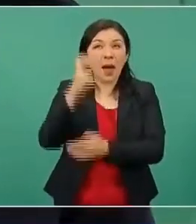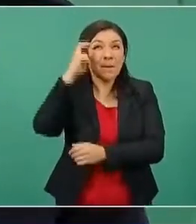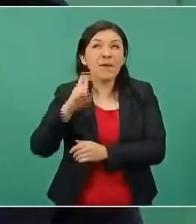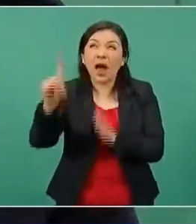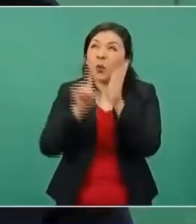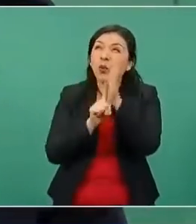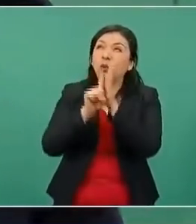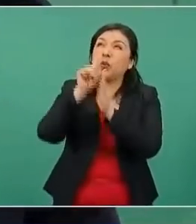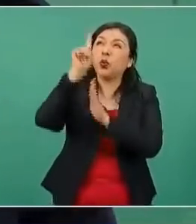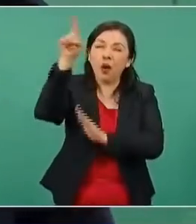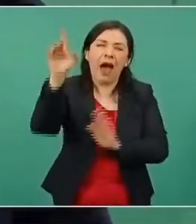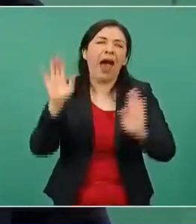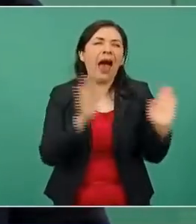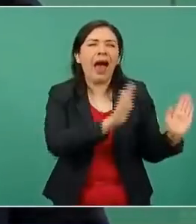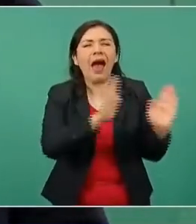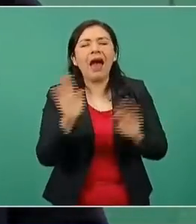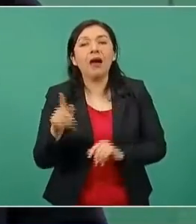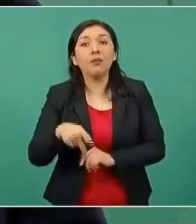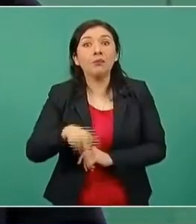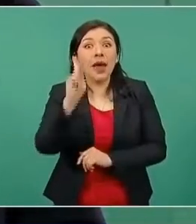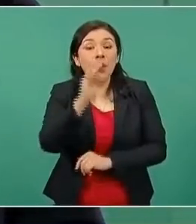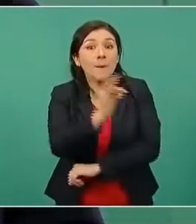lo de la vacuna.